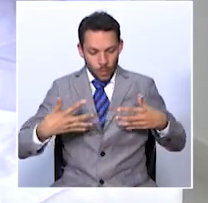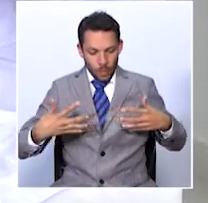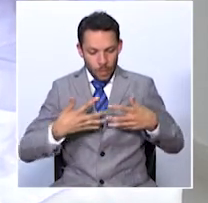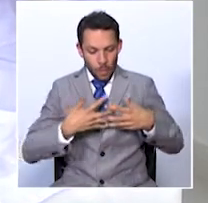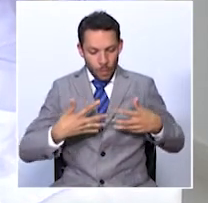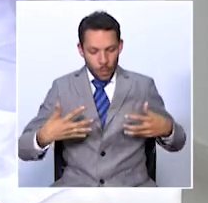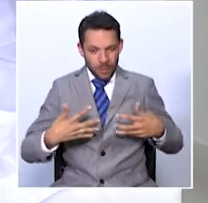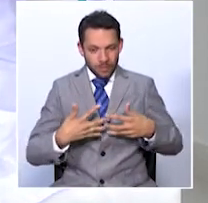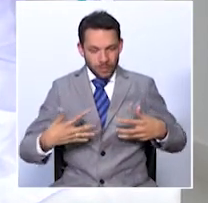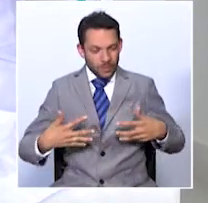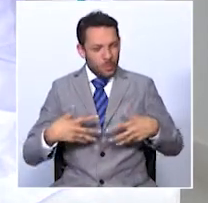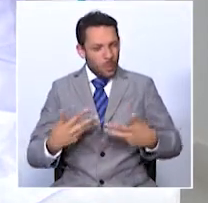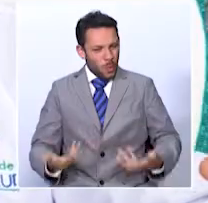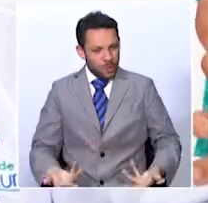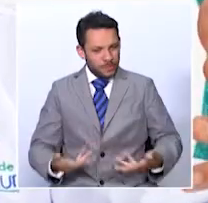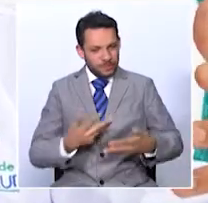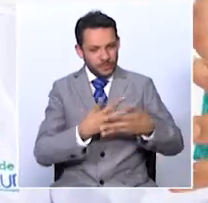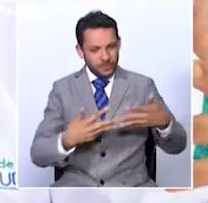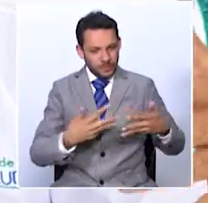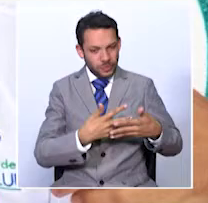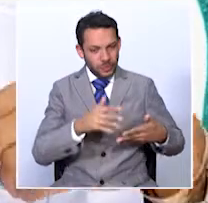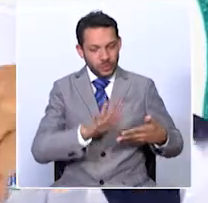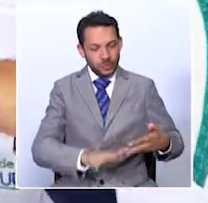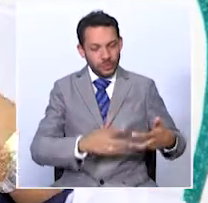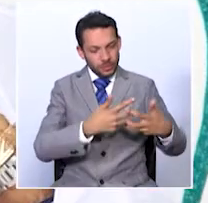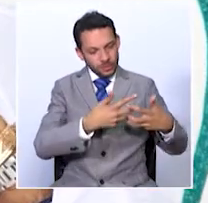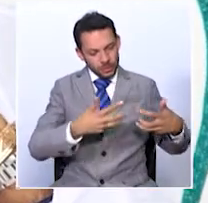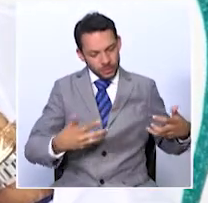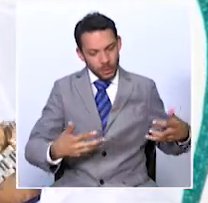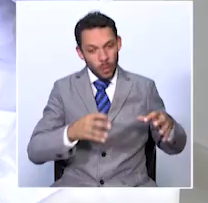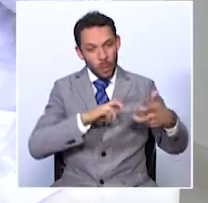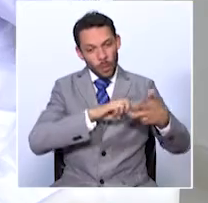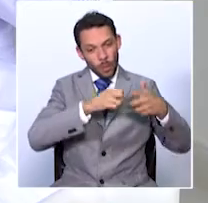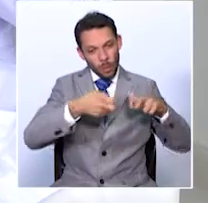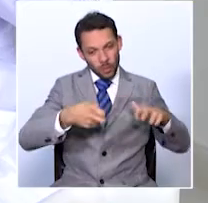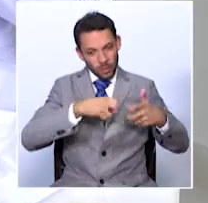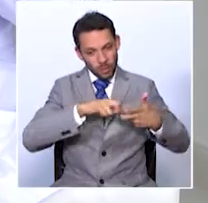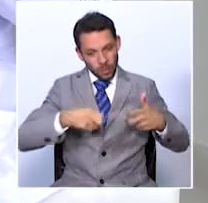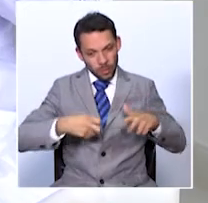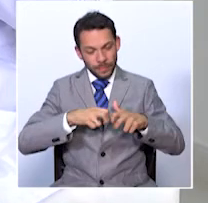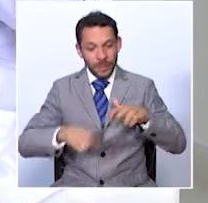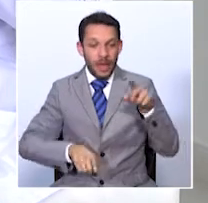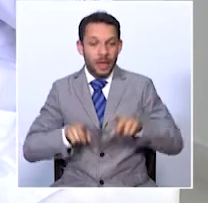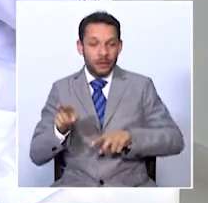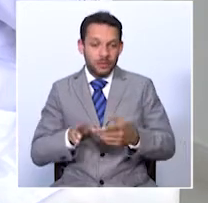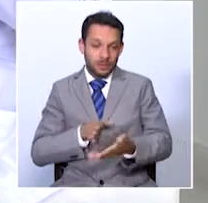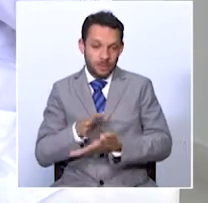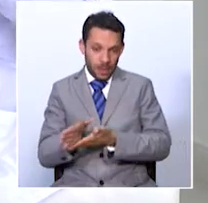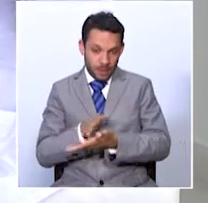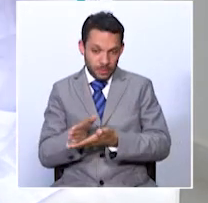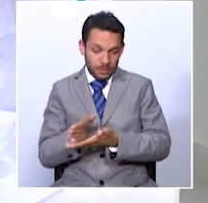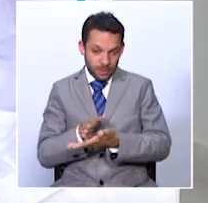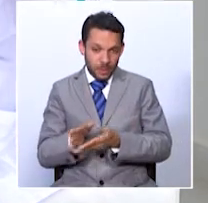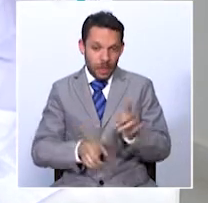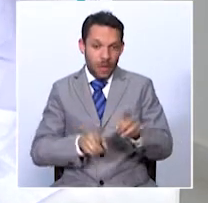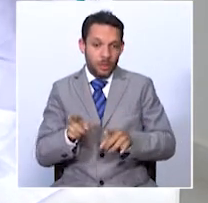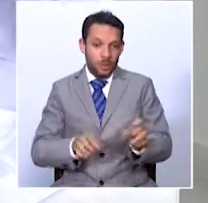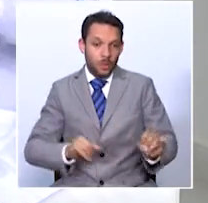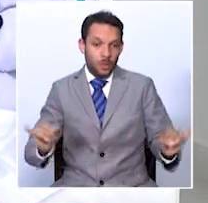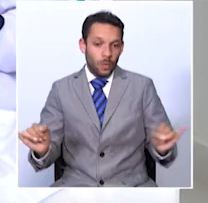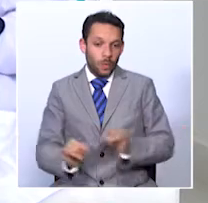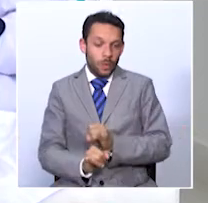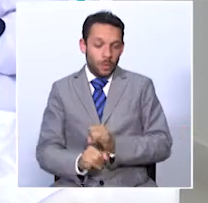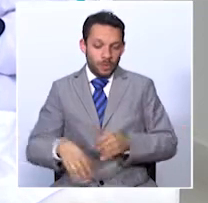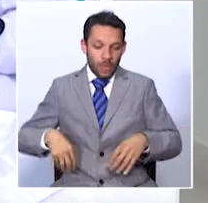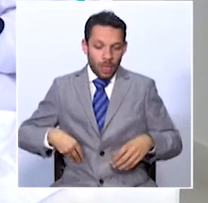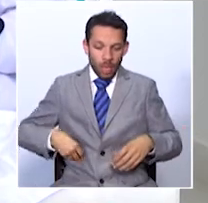persona empieza a generar tejidos? Porque muchas personas van donde ustedes porque bajaron de peso y les sobró lo